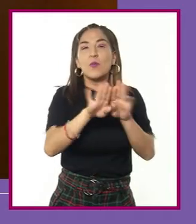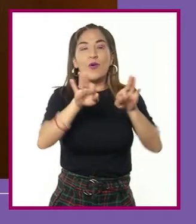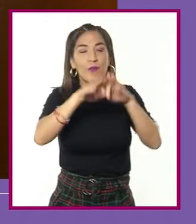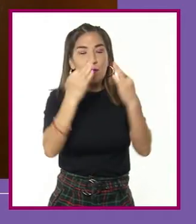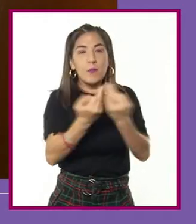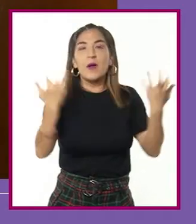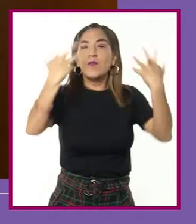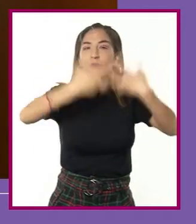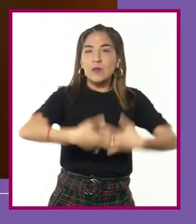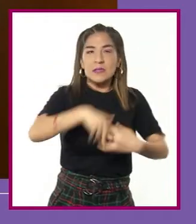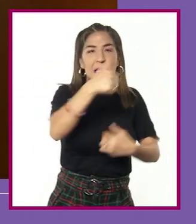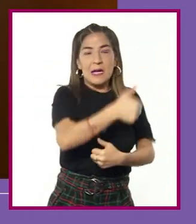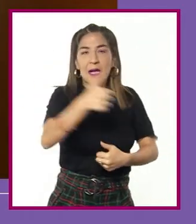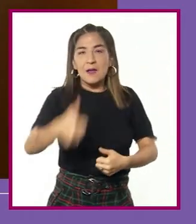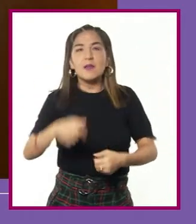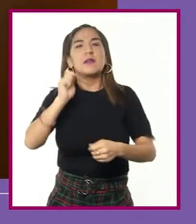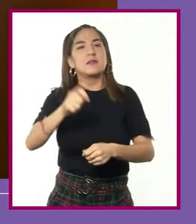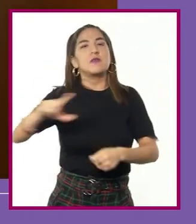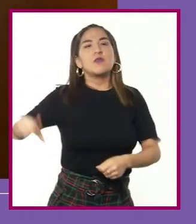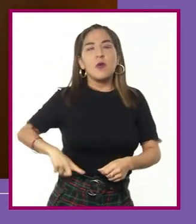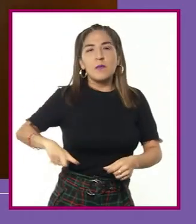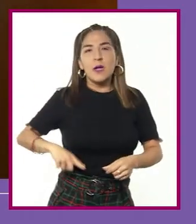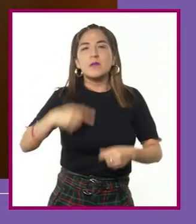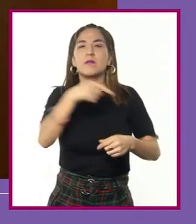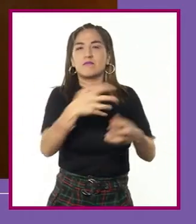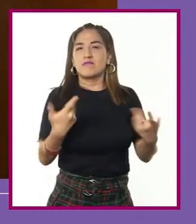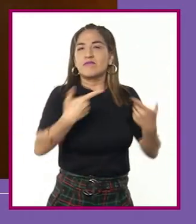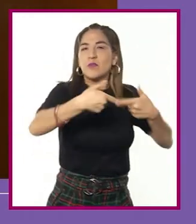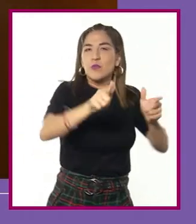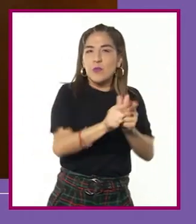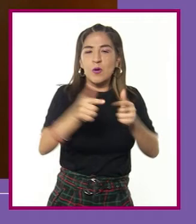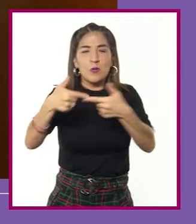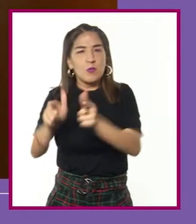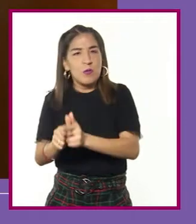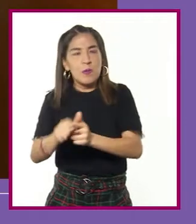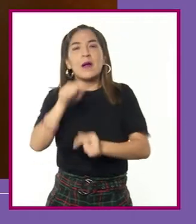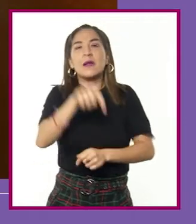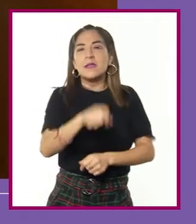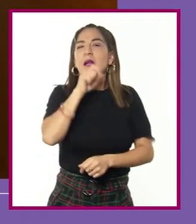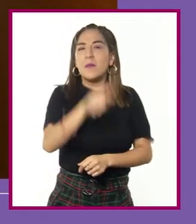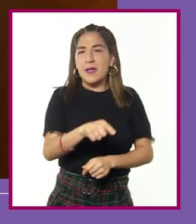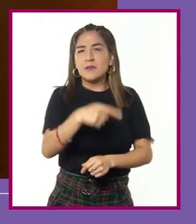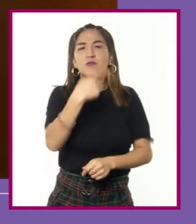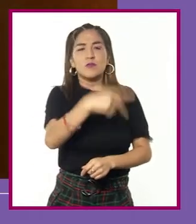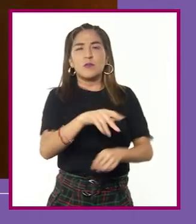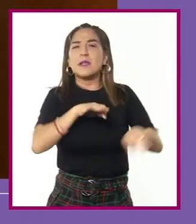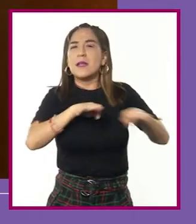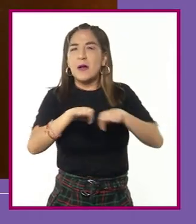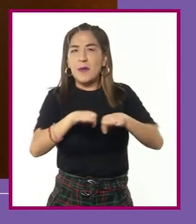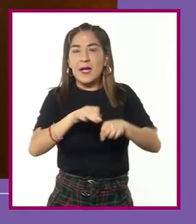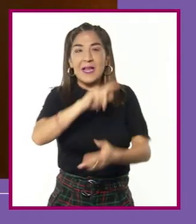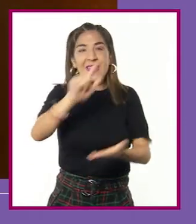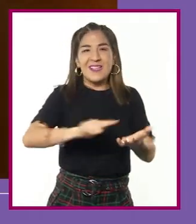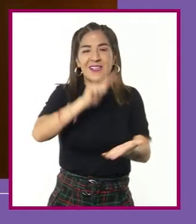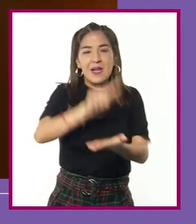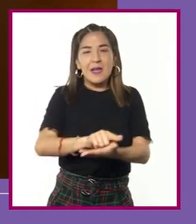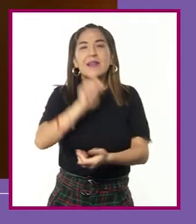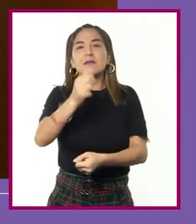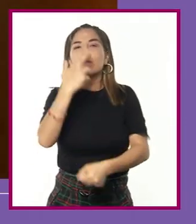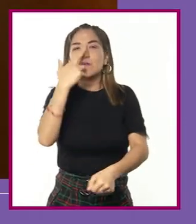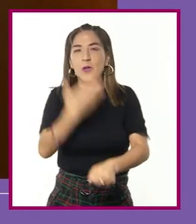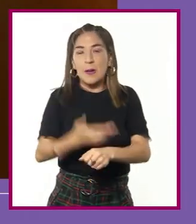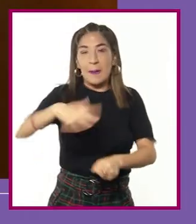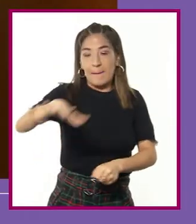las funciones de los diversos órganos de gobierno que lo integran. Por otro lado, de manera particular, la Ley Fundamental de Responsabilidades